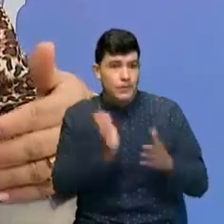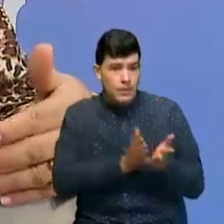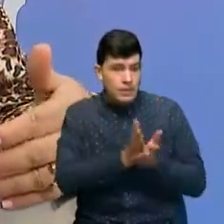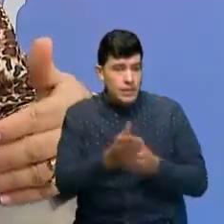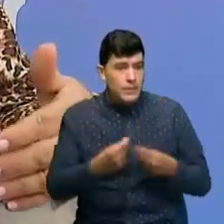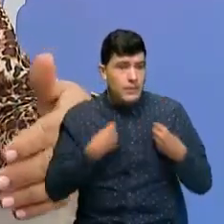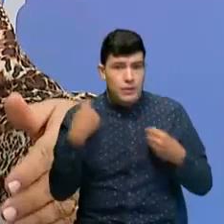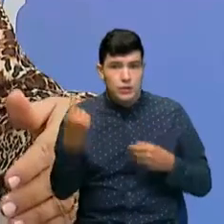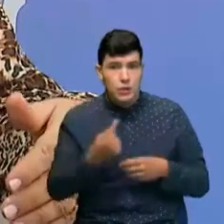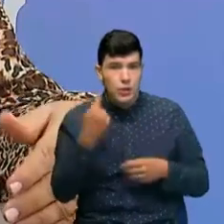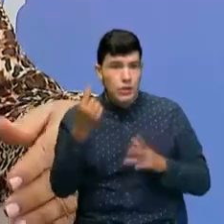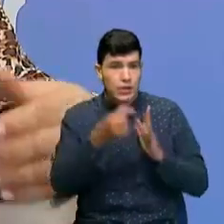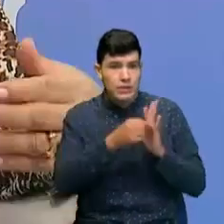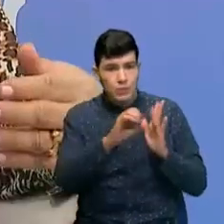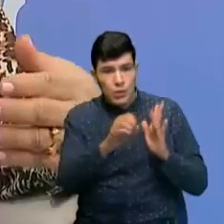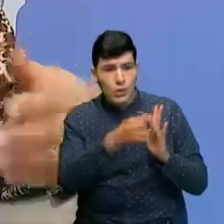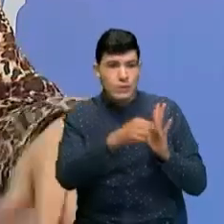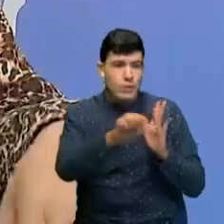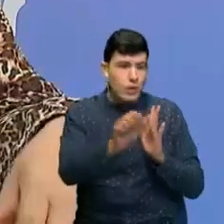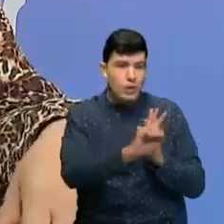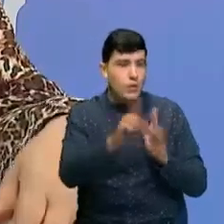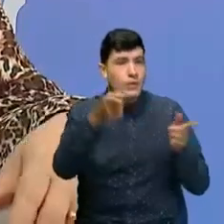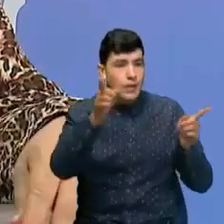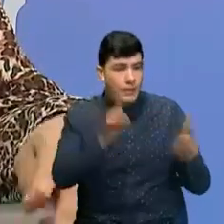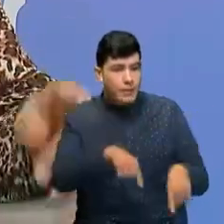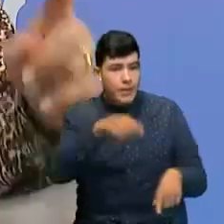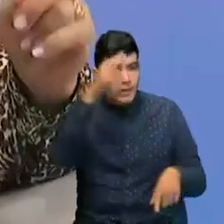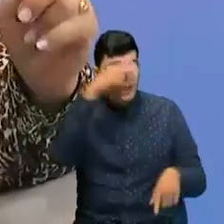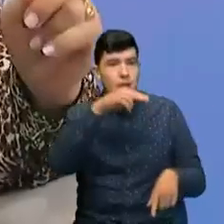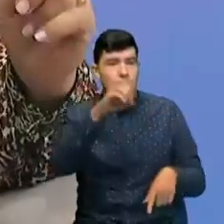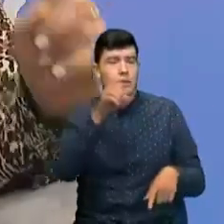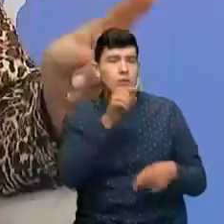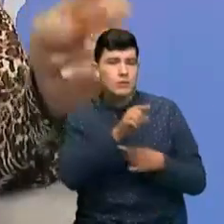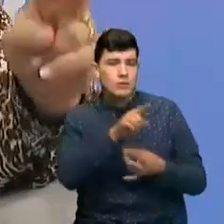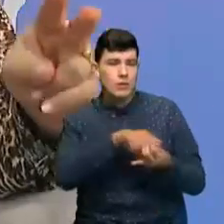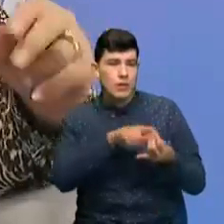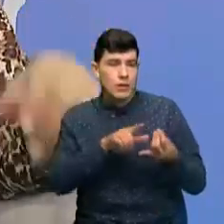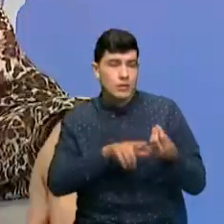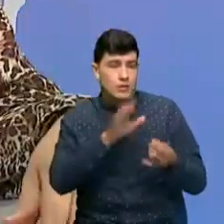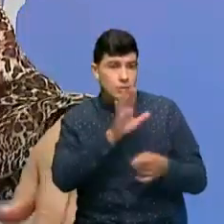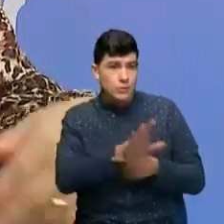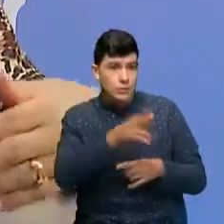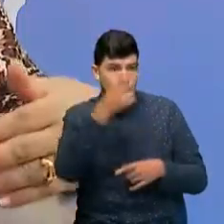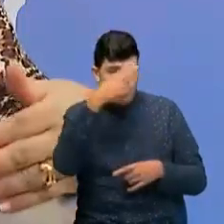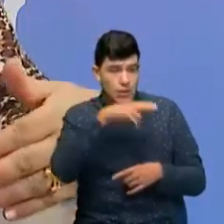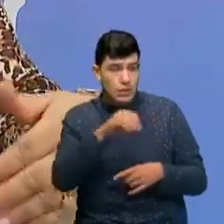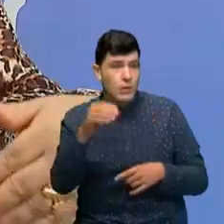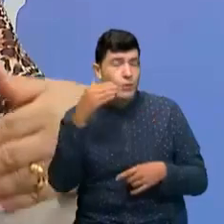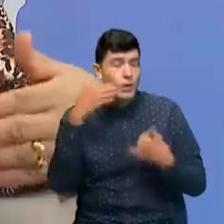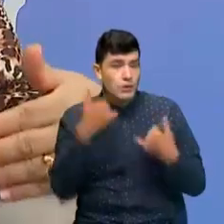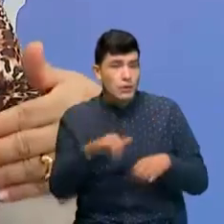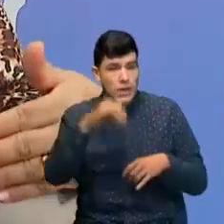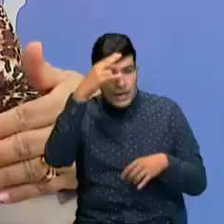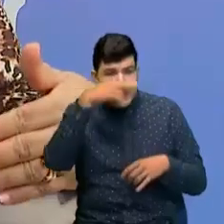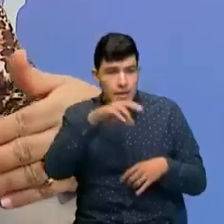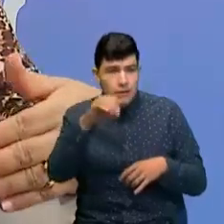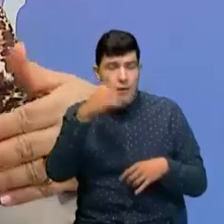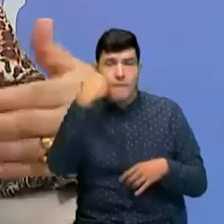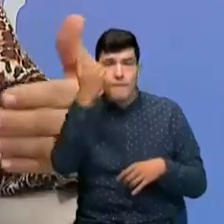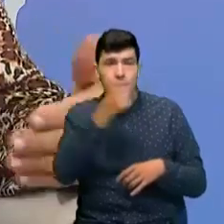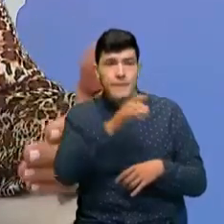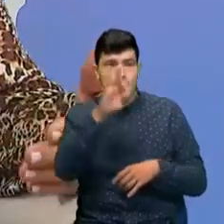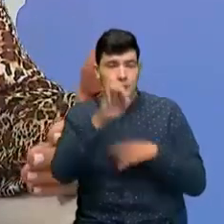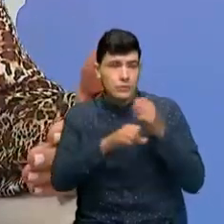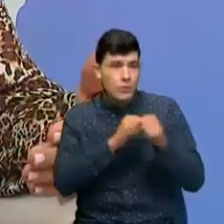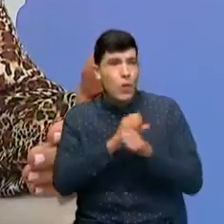solamente la cónyuge o compañera permanente, sino los hijos. En este caso ya la cónyuge y los dos hijos, ya cuando los hijos cumplan mayoría de edad, es